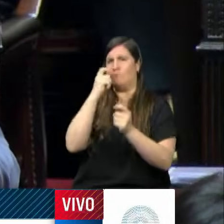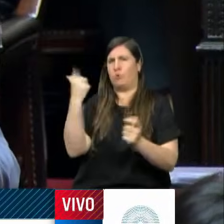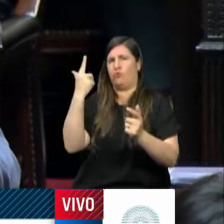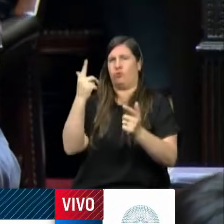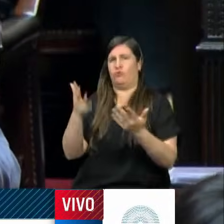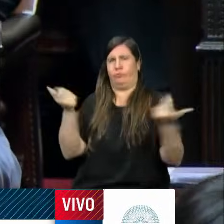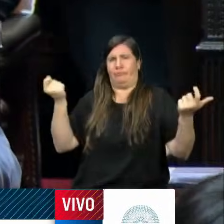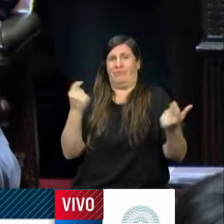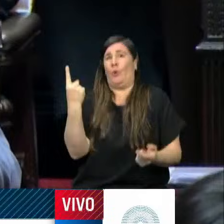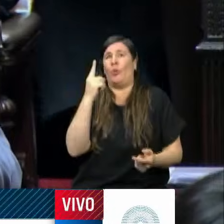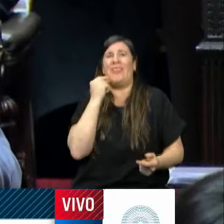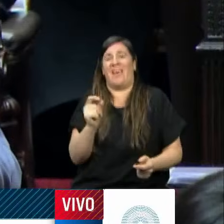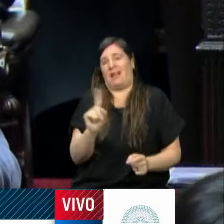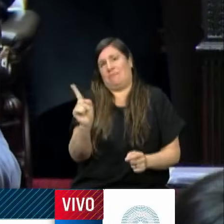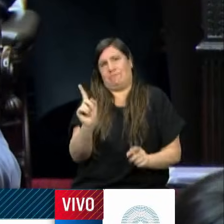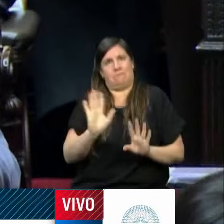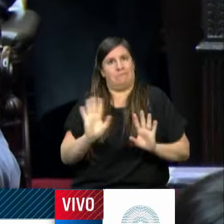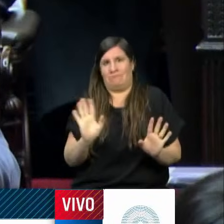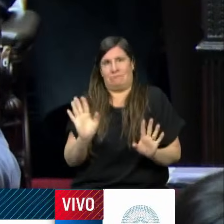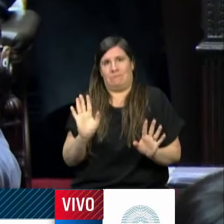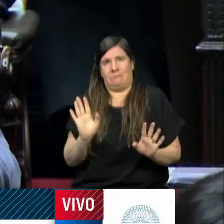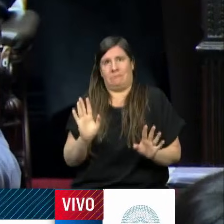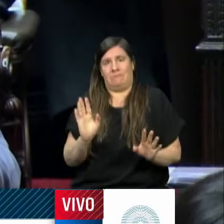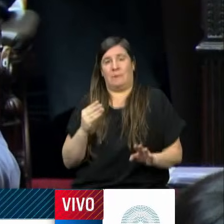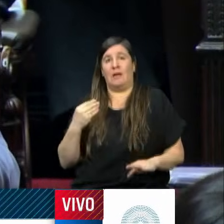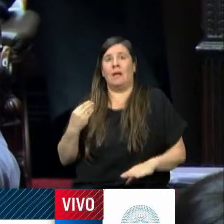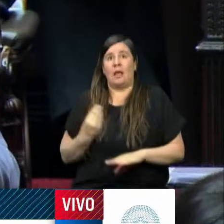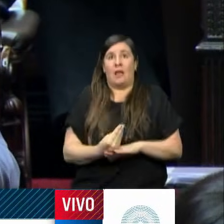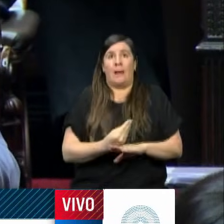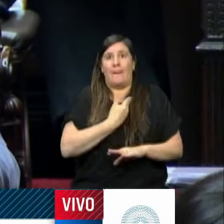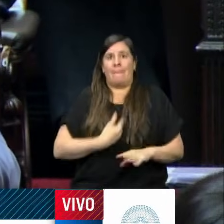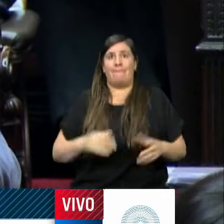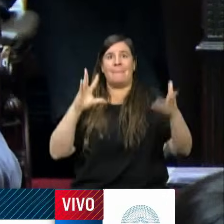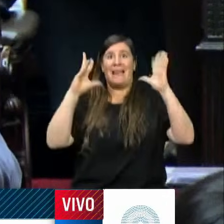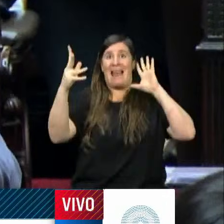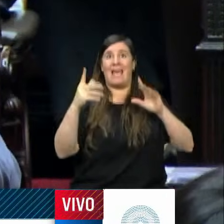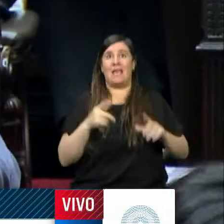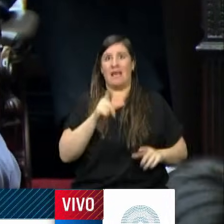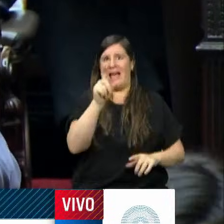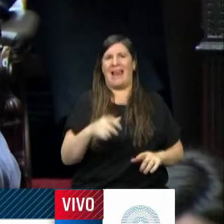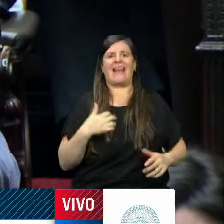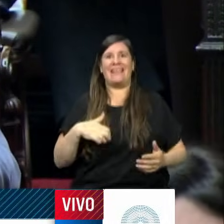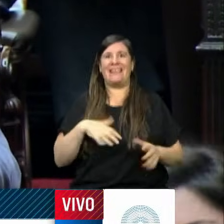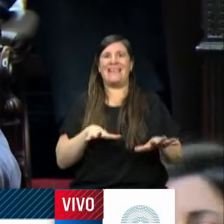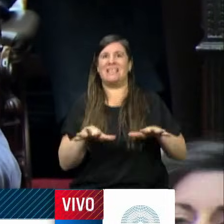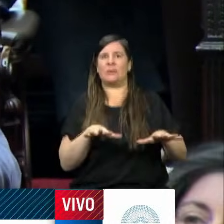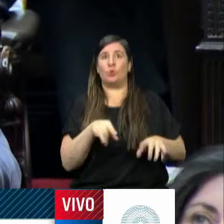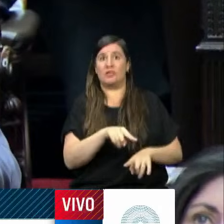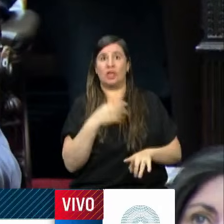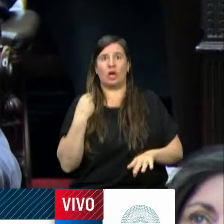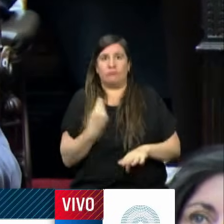El país que recibió el presidente Javier Milei era un país devastado.